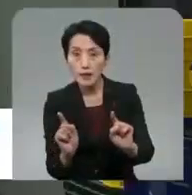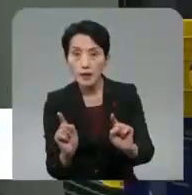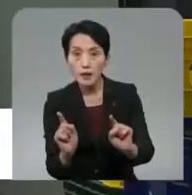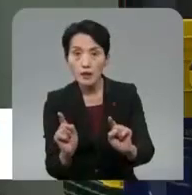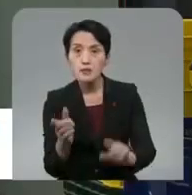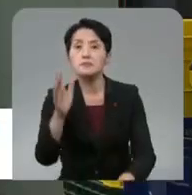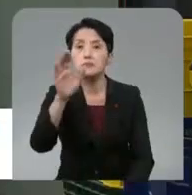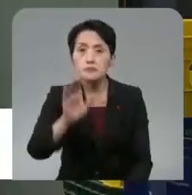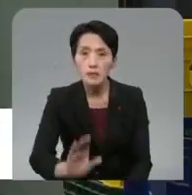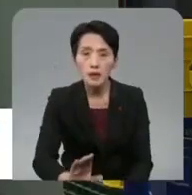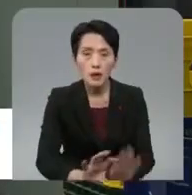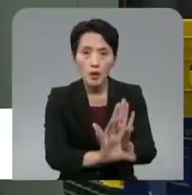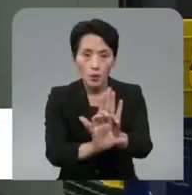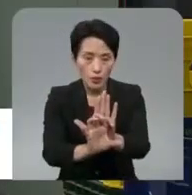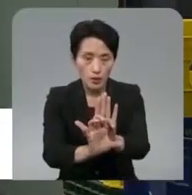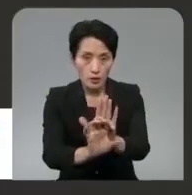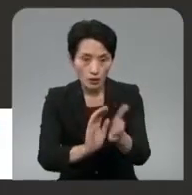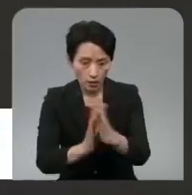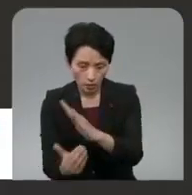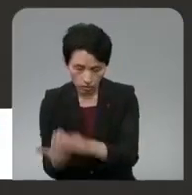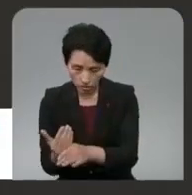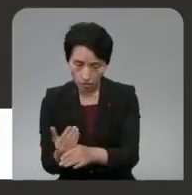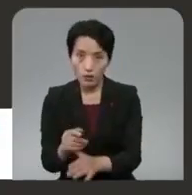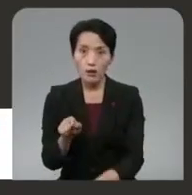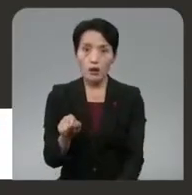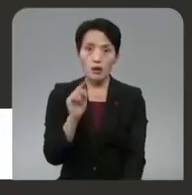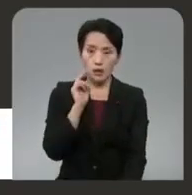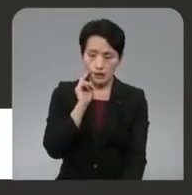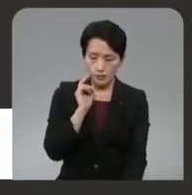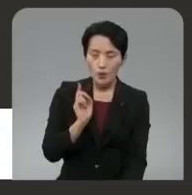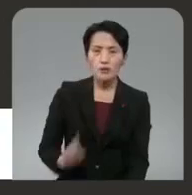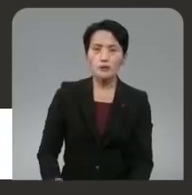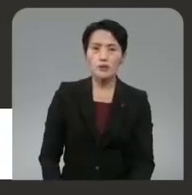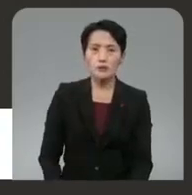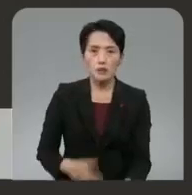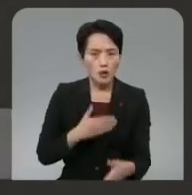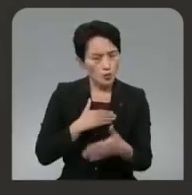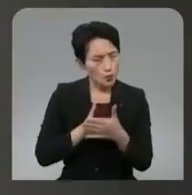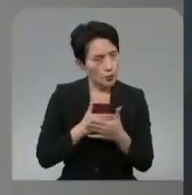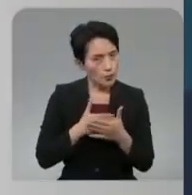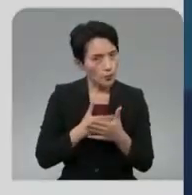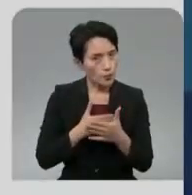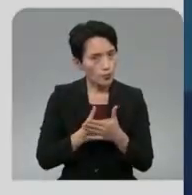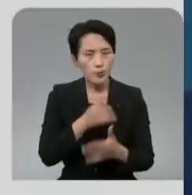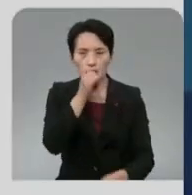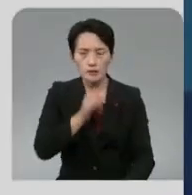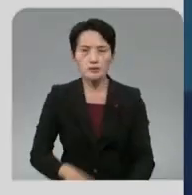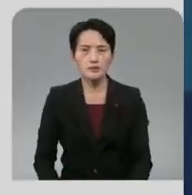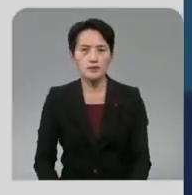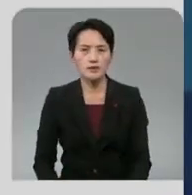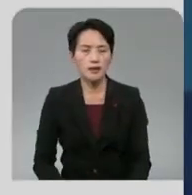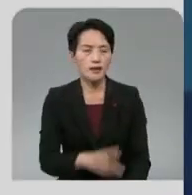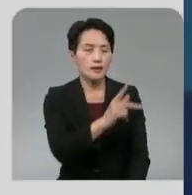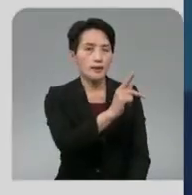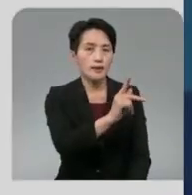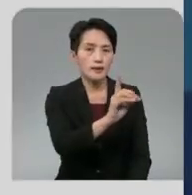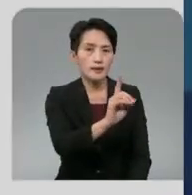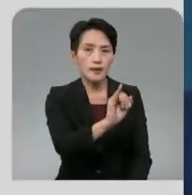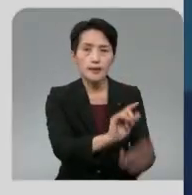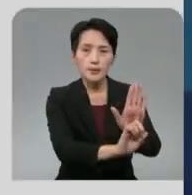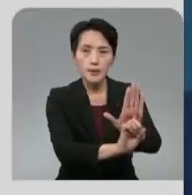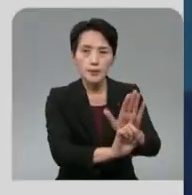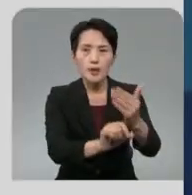el instituto de desarrollo de corea que en su análisis sobre la coyuntura económica de noviembre afirma que la incertidumbre sobre la coyuntura